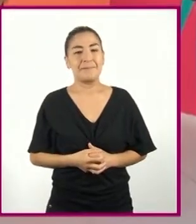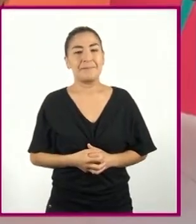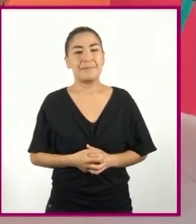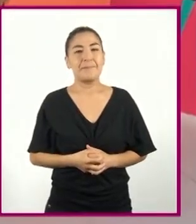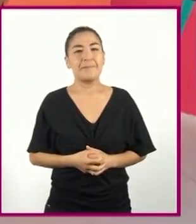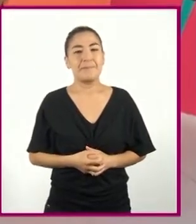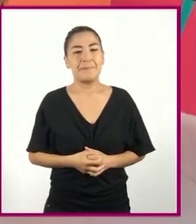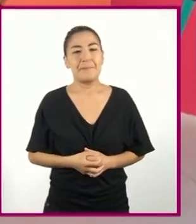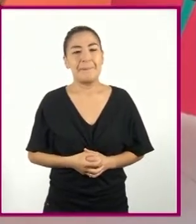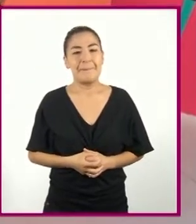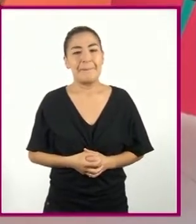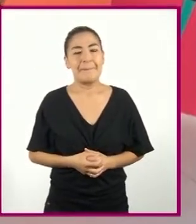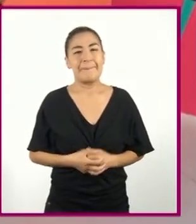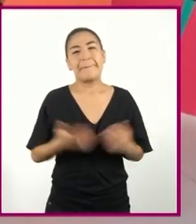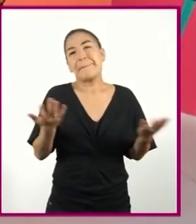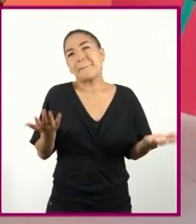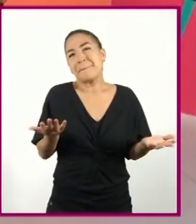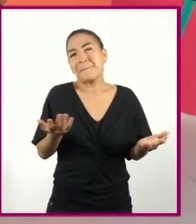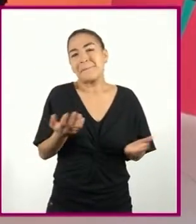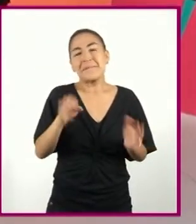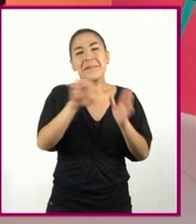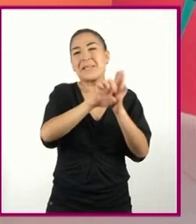¿Y qué tal en un día